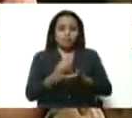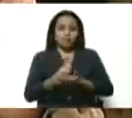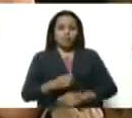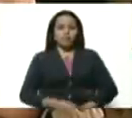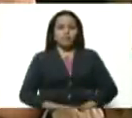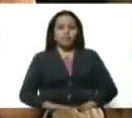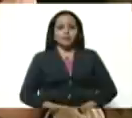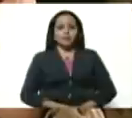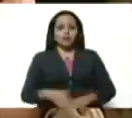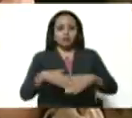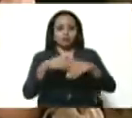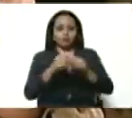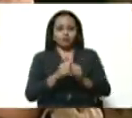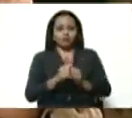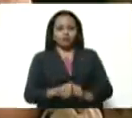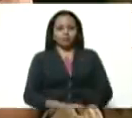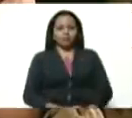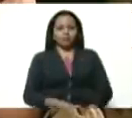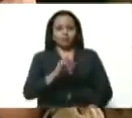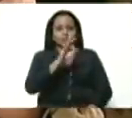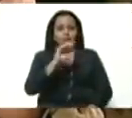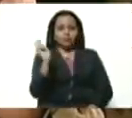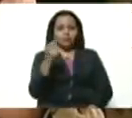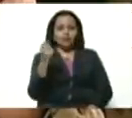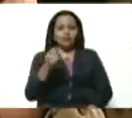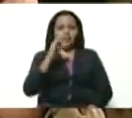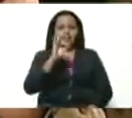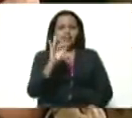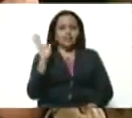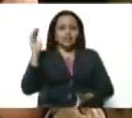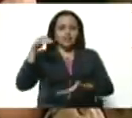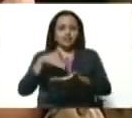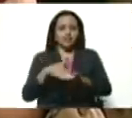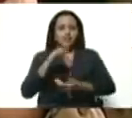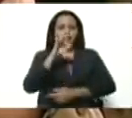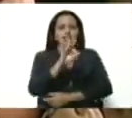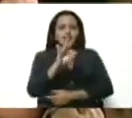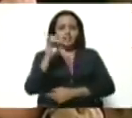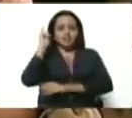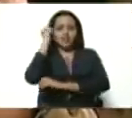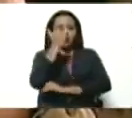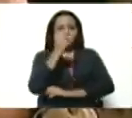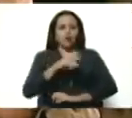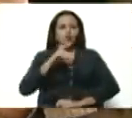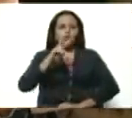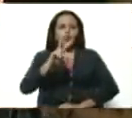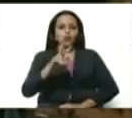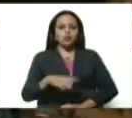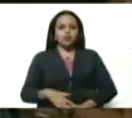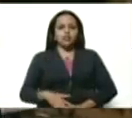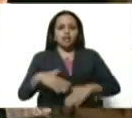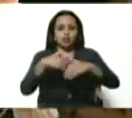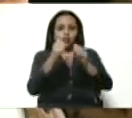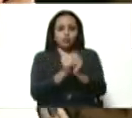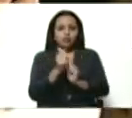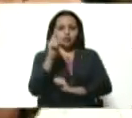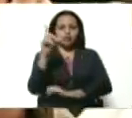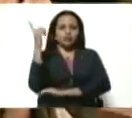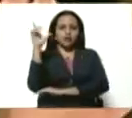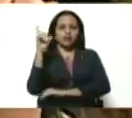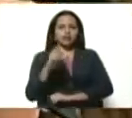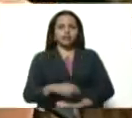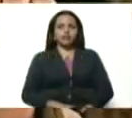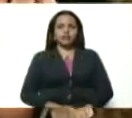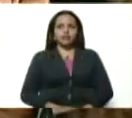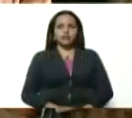49 esparta 3 en apuré aragua 3 en yaracuy 2 anzoátegui y 1 en lara